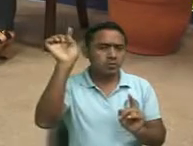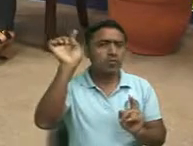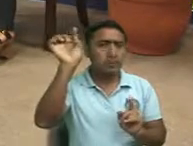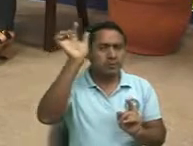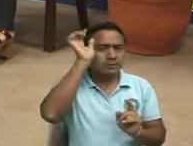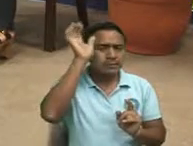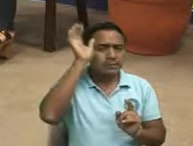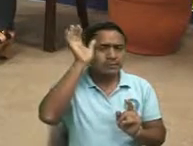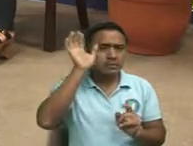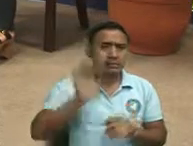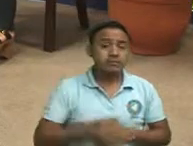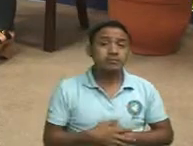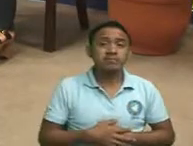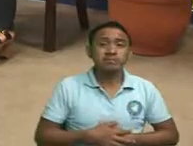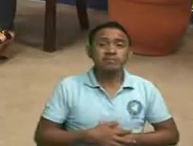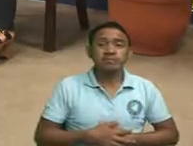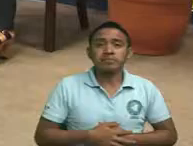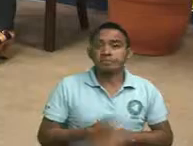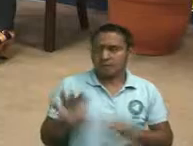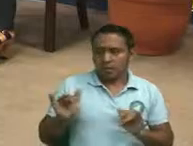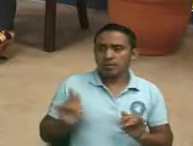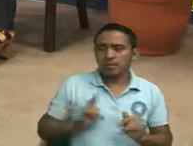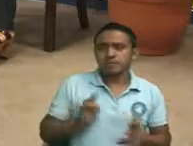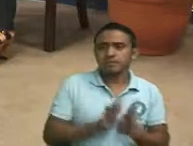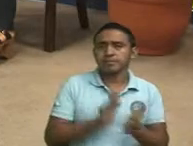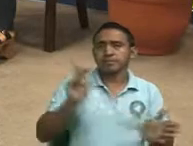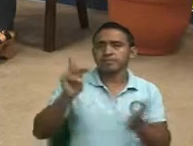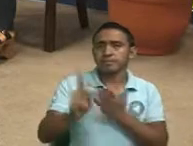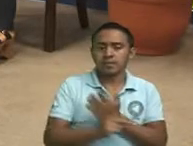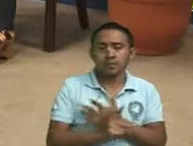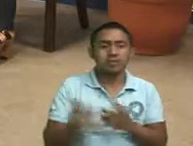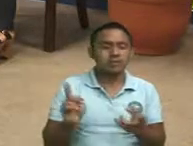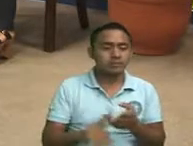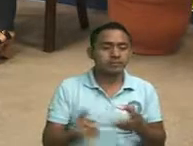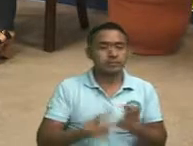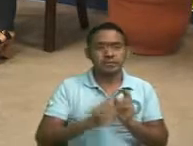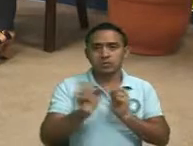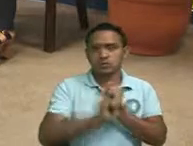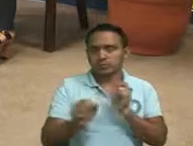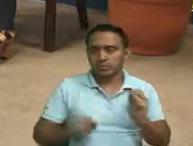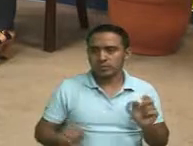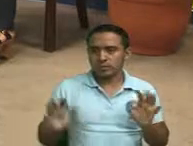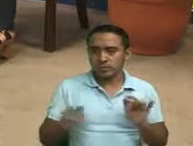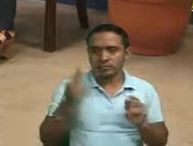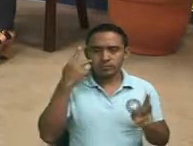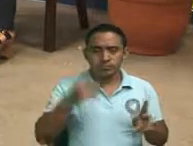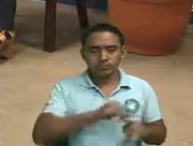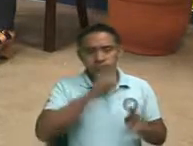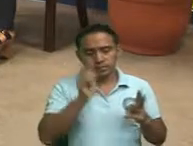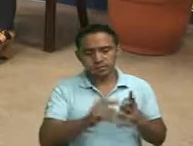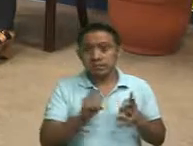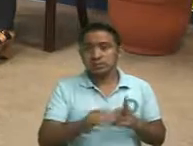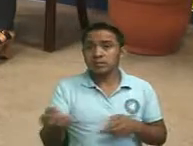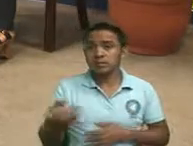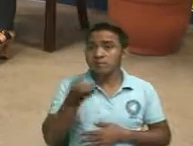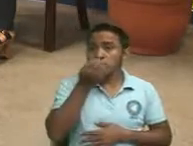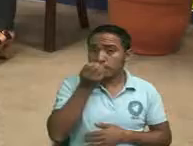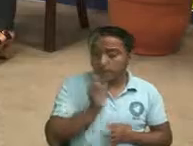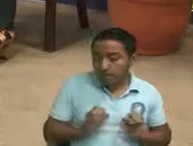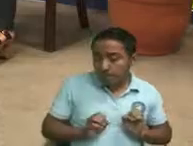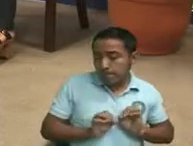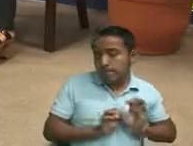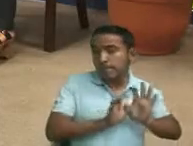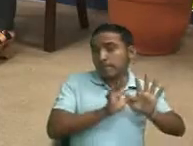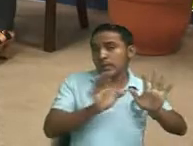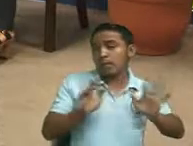pesar de que han habido programas, han habido campañas, o se dan cuenta por terceros de que el desayuno tiene